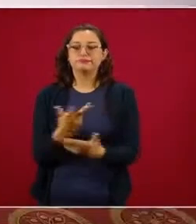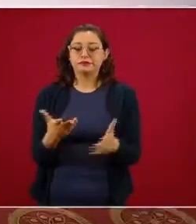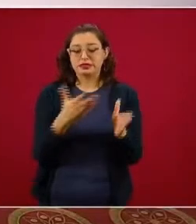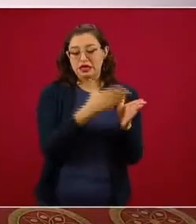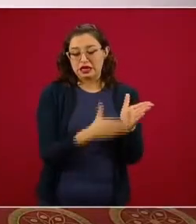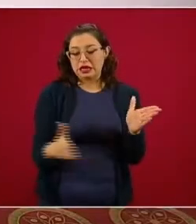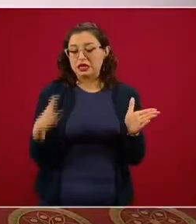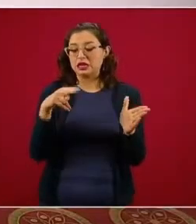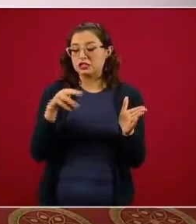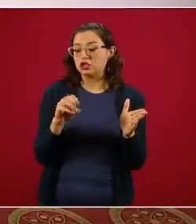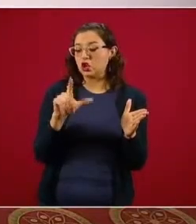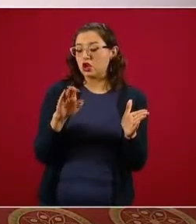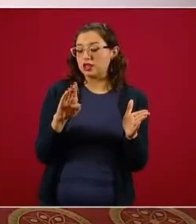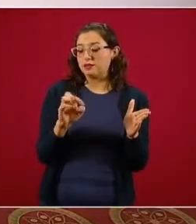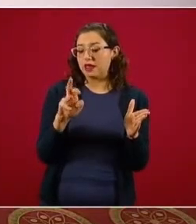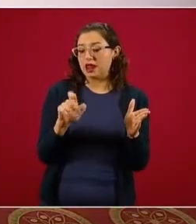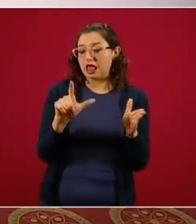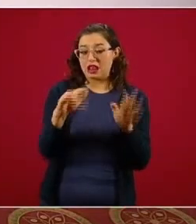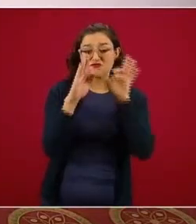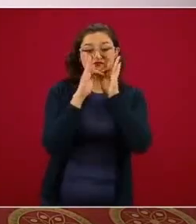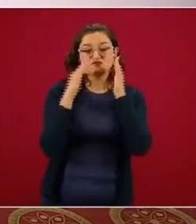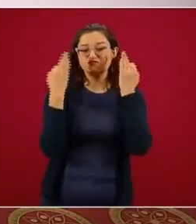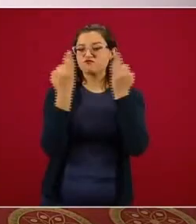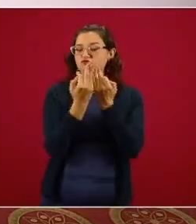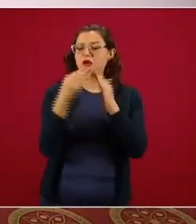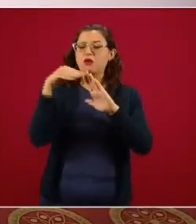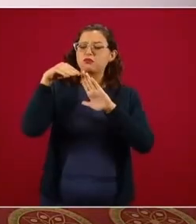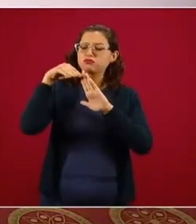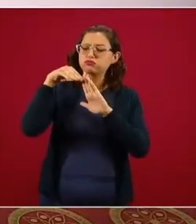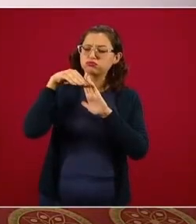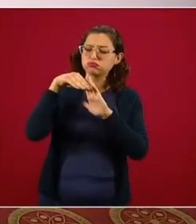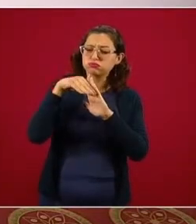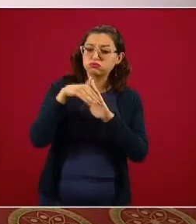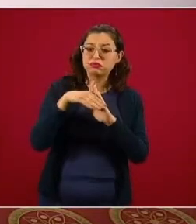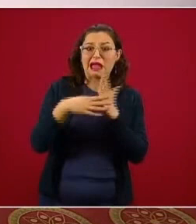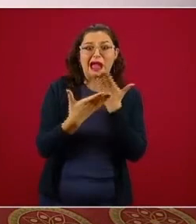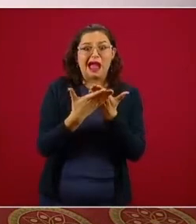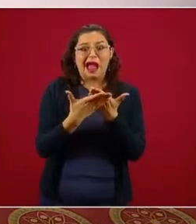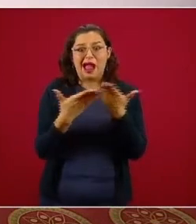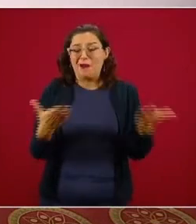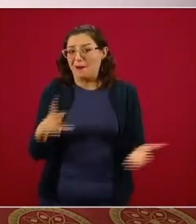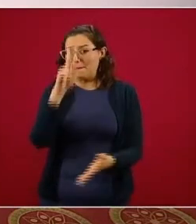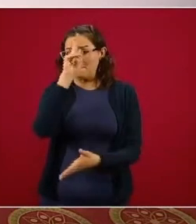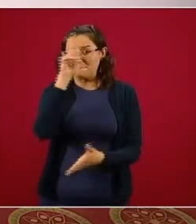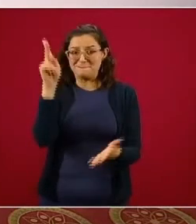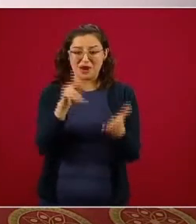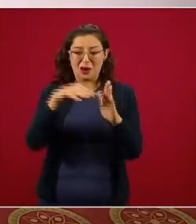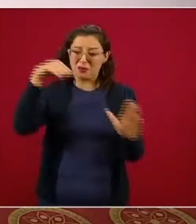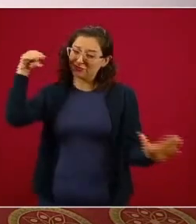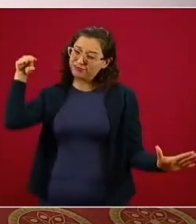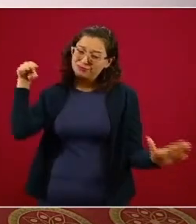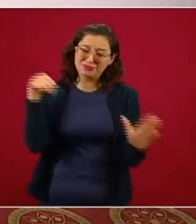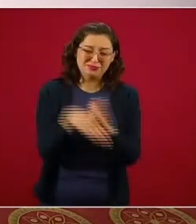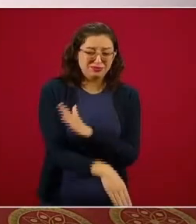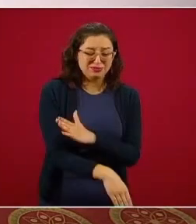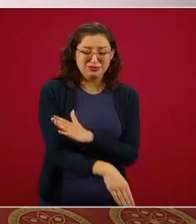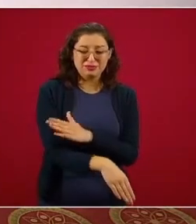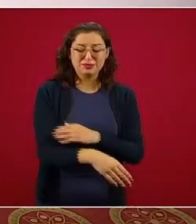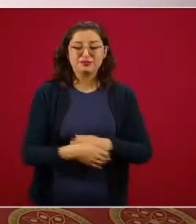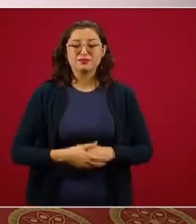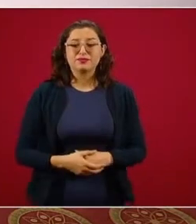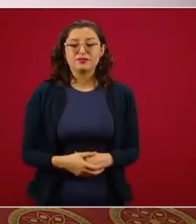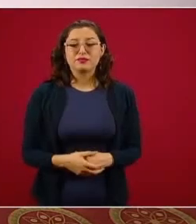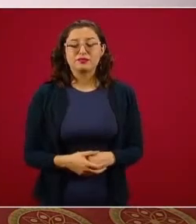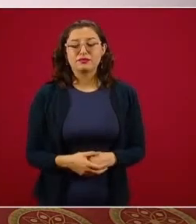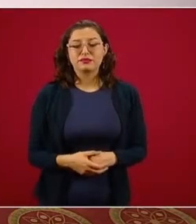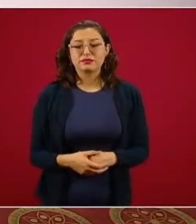modelo neoliberal. Y a diferencia de otros tiempos